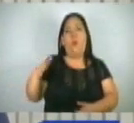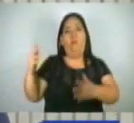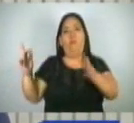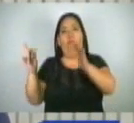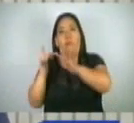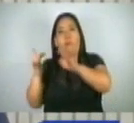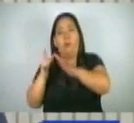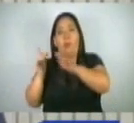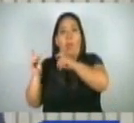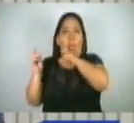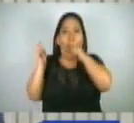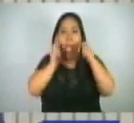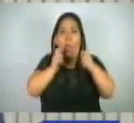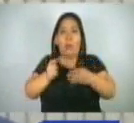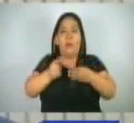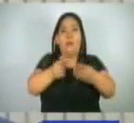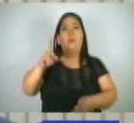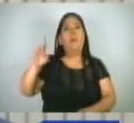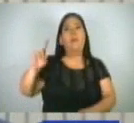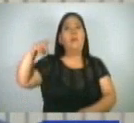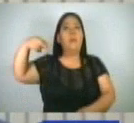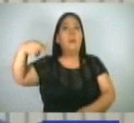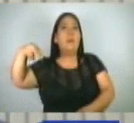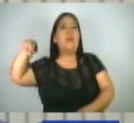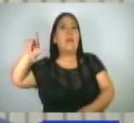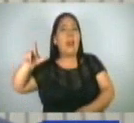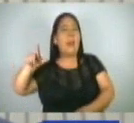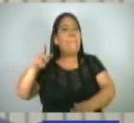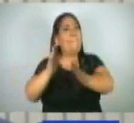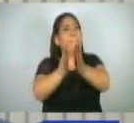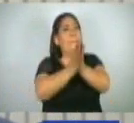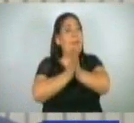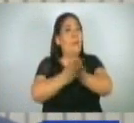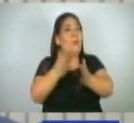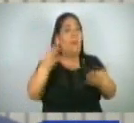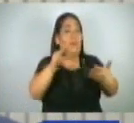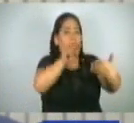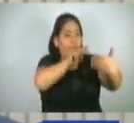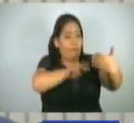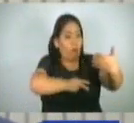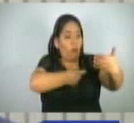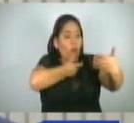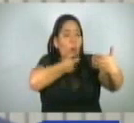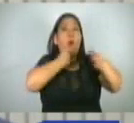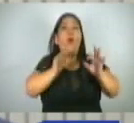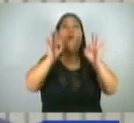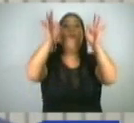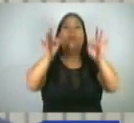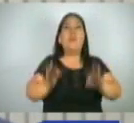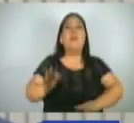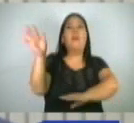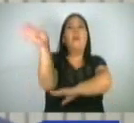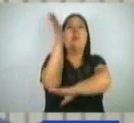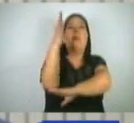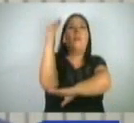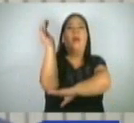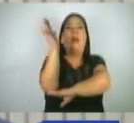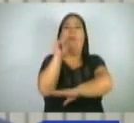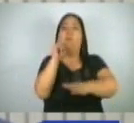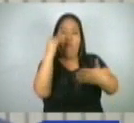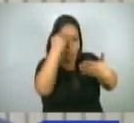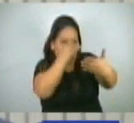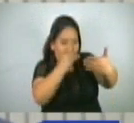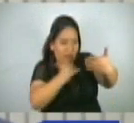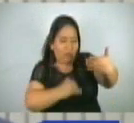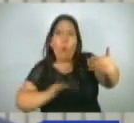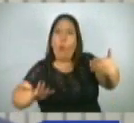mensajería, que es DHL. Por eso le pedimos a la gente que se informe a través de los medios oficiales de la embajada de cómo hacer el trámite